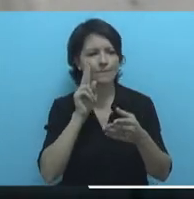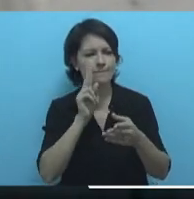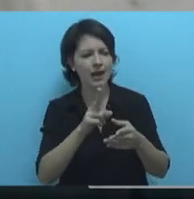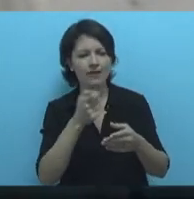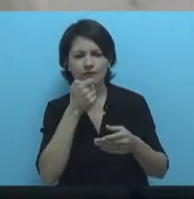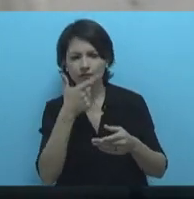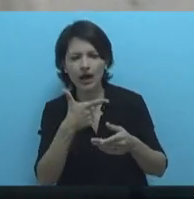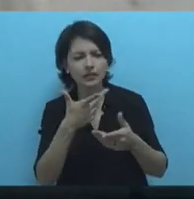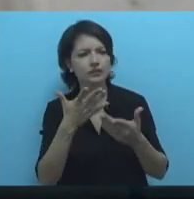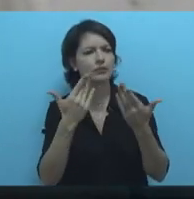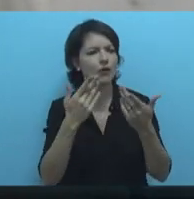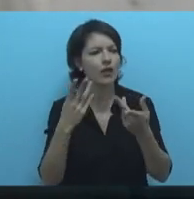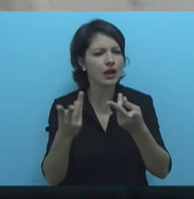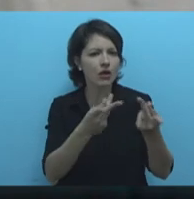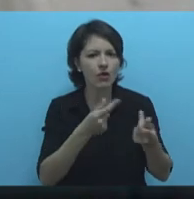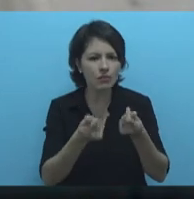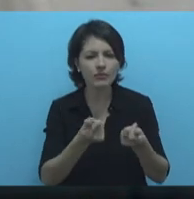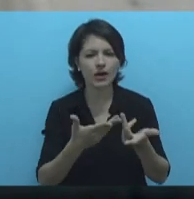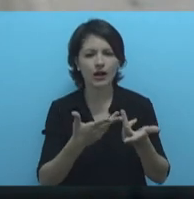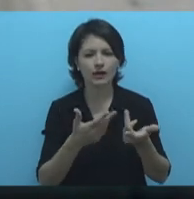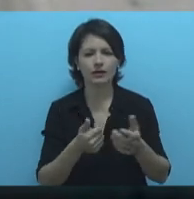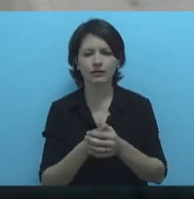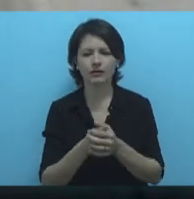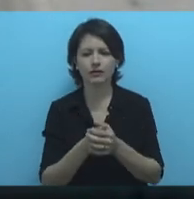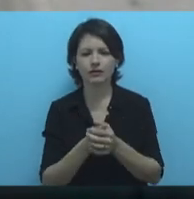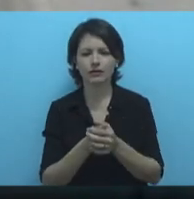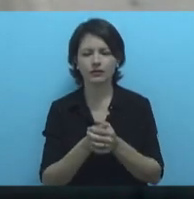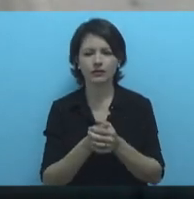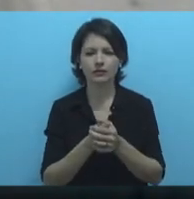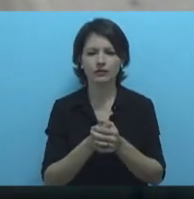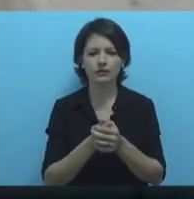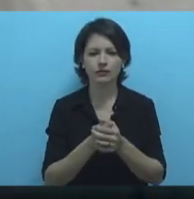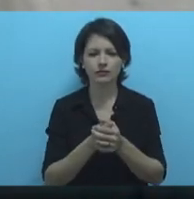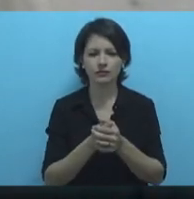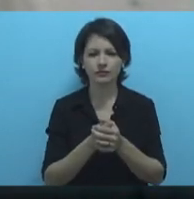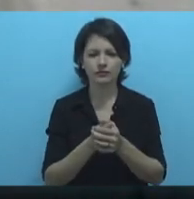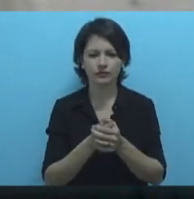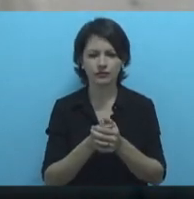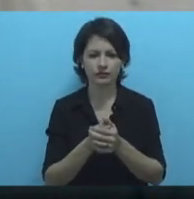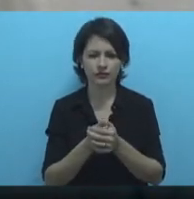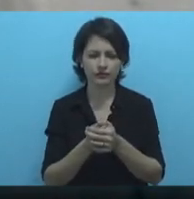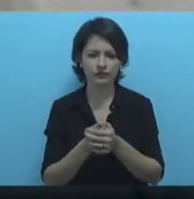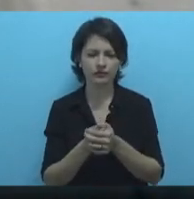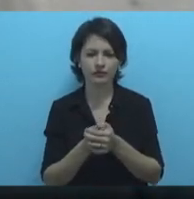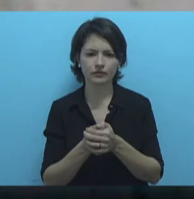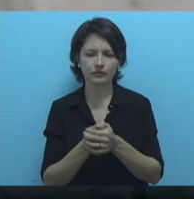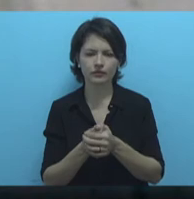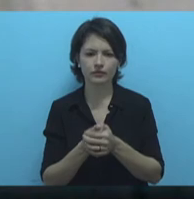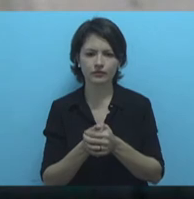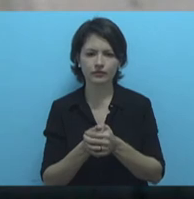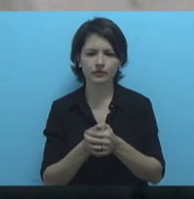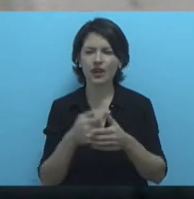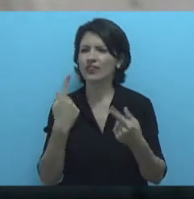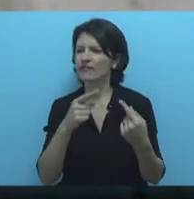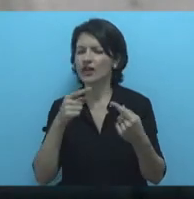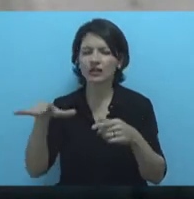claro que tener que estar dispersos en distintos lugares bonitos elementos comiendo los hipermercados